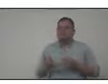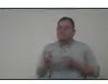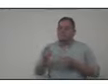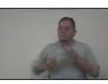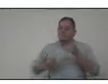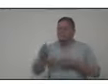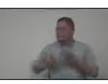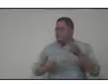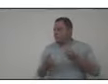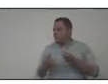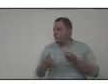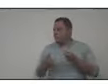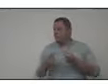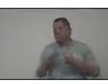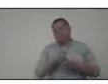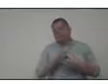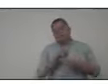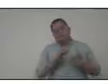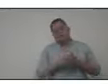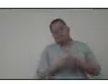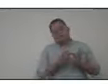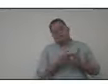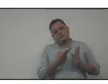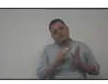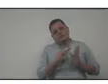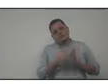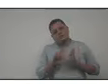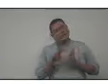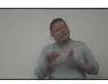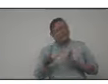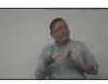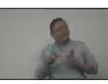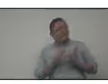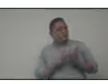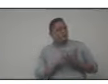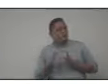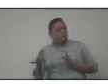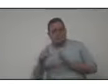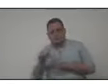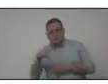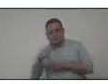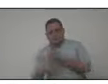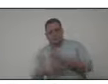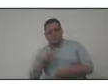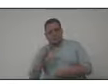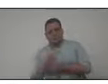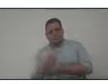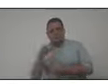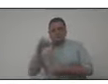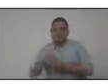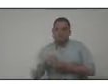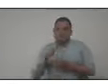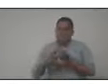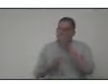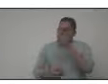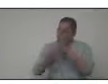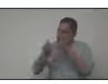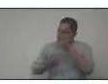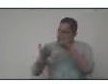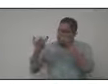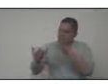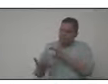tuvo en cuenta a diciembre 30-31 y abril de este año, sobre todo en los financieros que vamos a